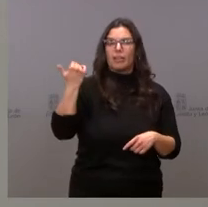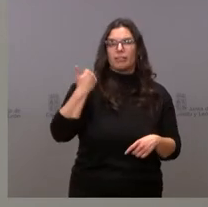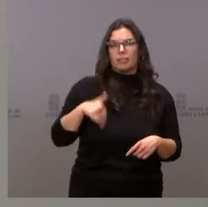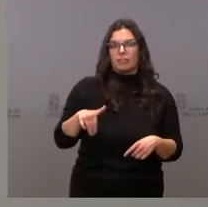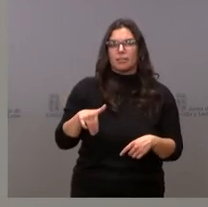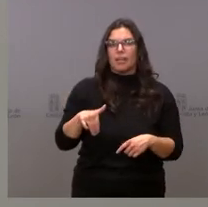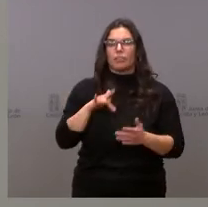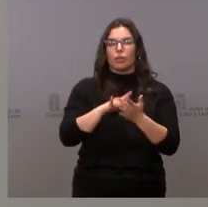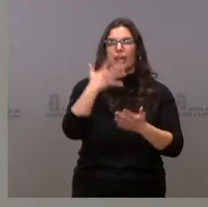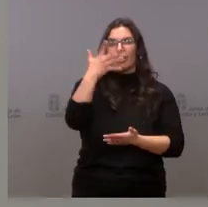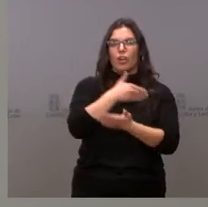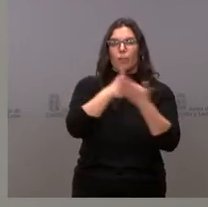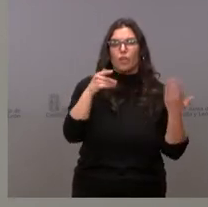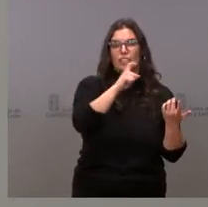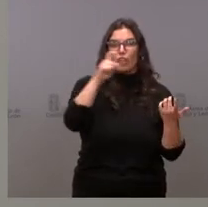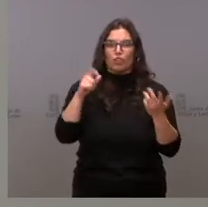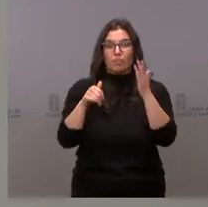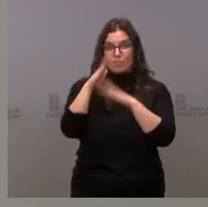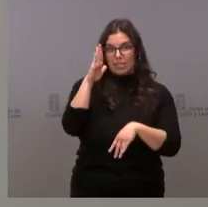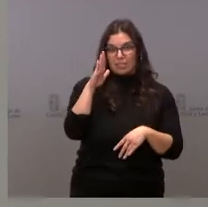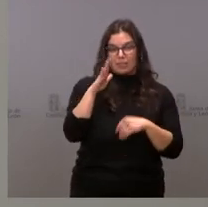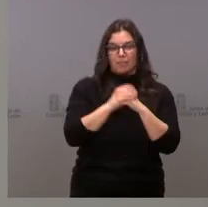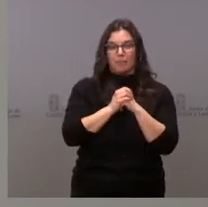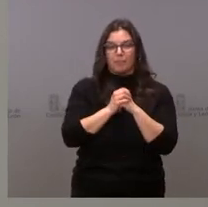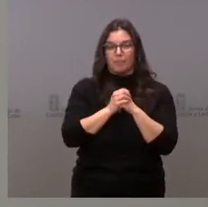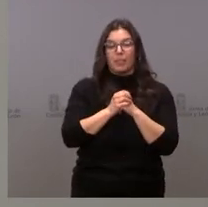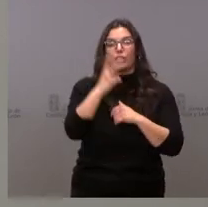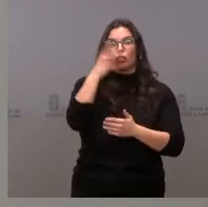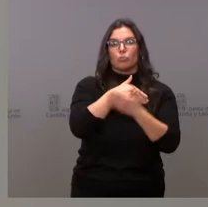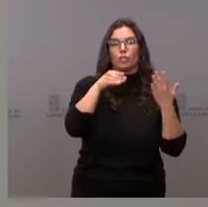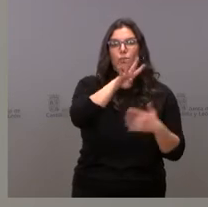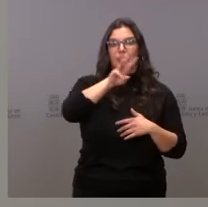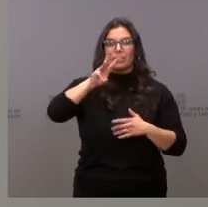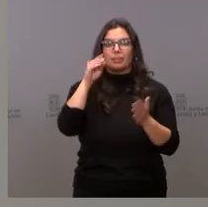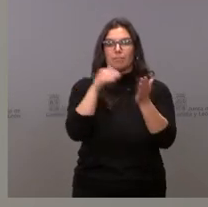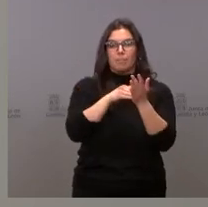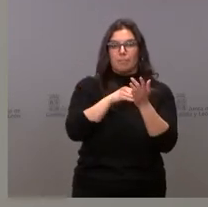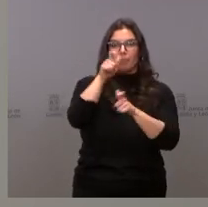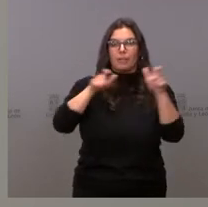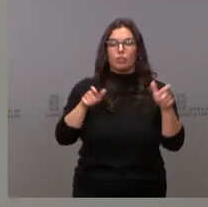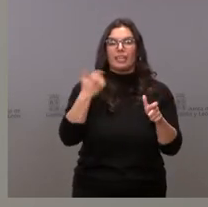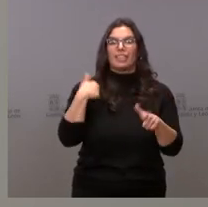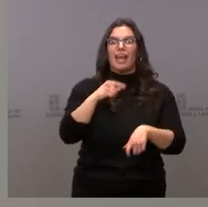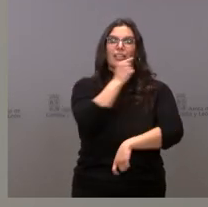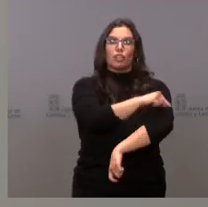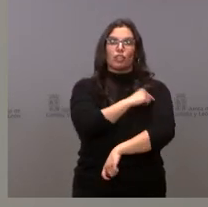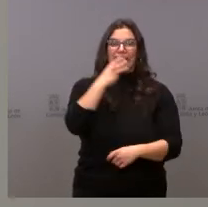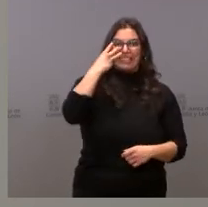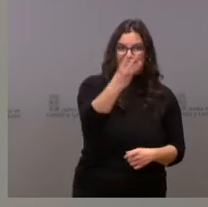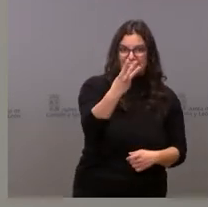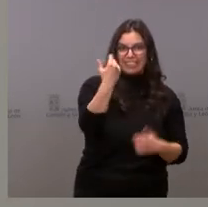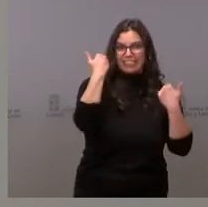barrera de los 5 millones de dosis administradas y tenemos a 2 millones 43 mil personas con la pauta completa lo que supone el 93